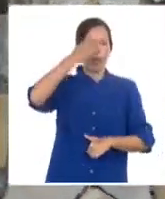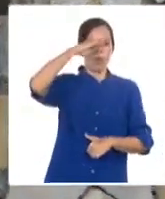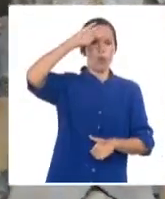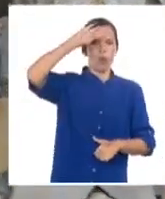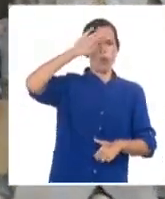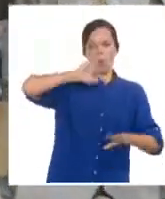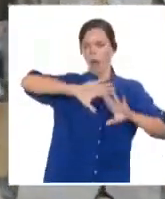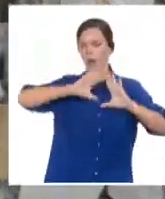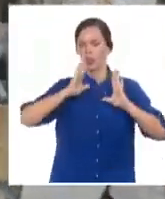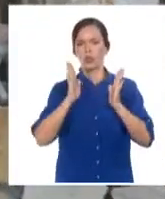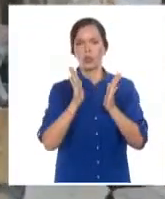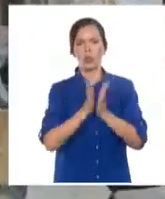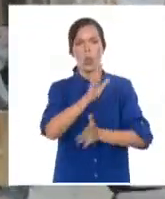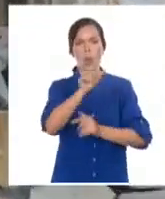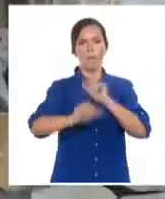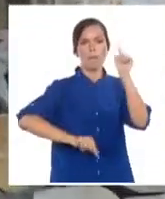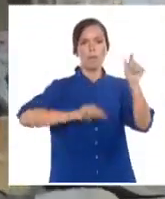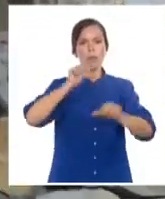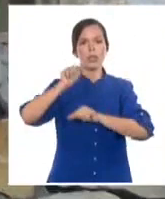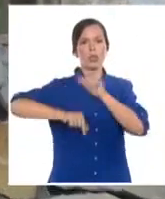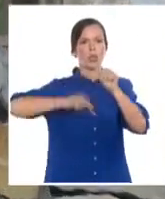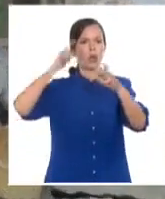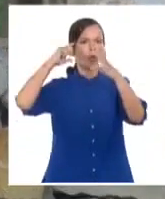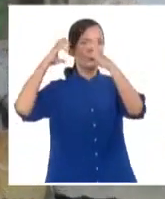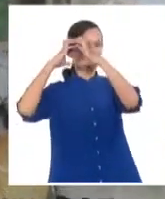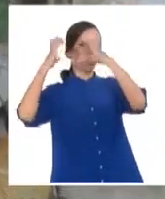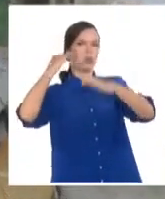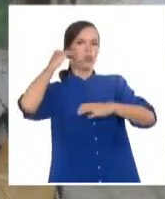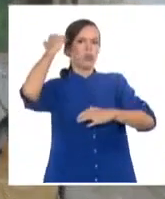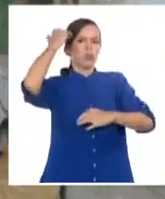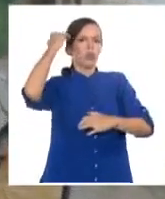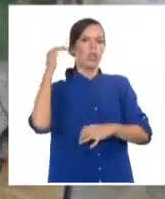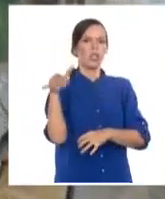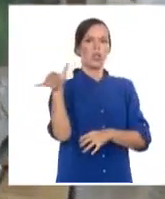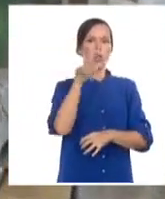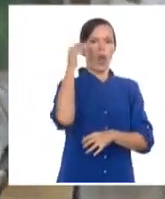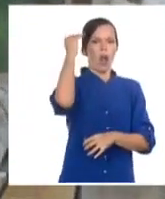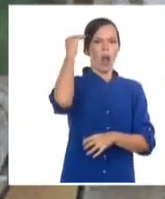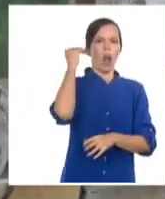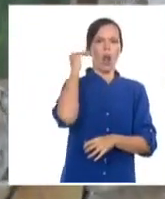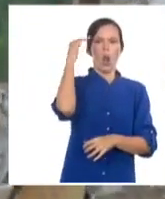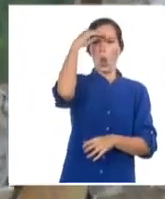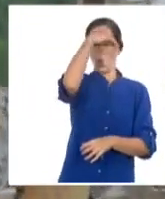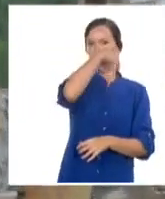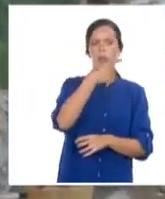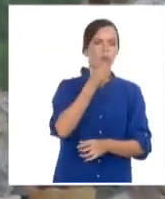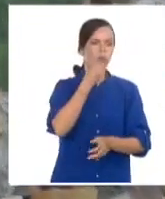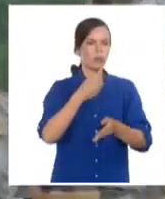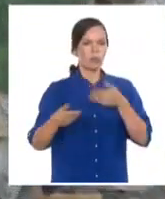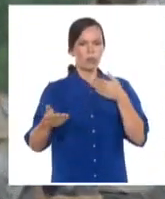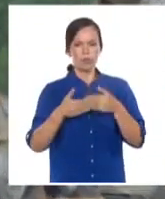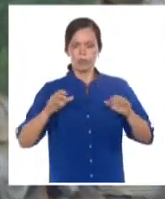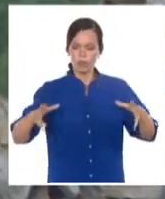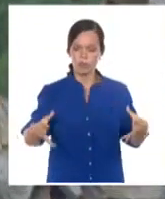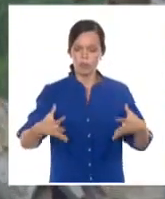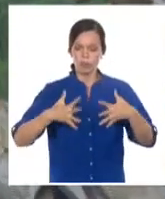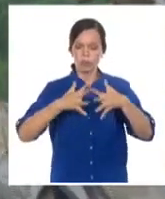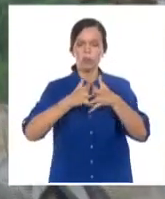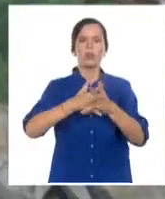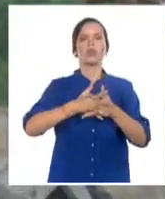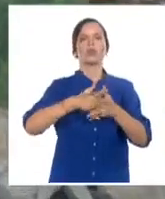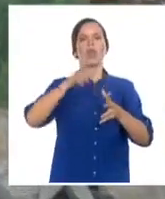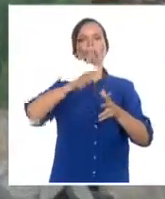analfabetos absolutos o intelectuales encumbrados Humildes campesinos artesanos esclavos y